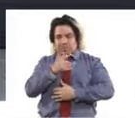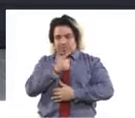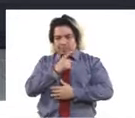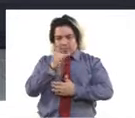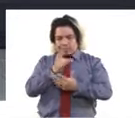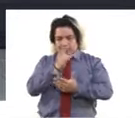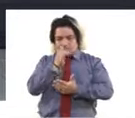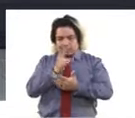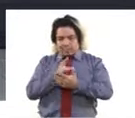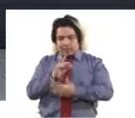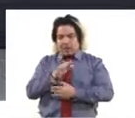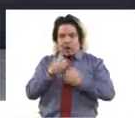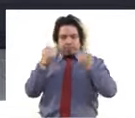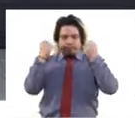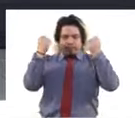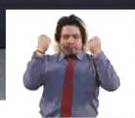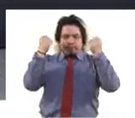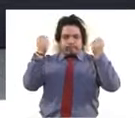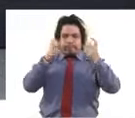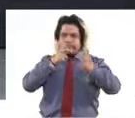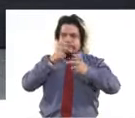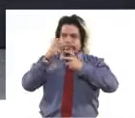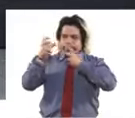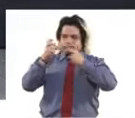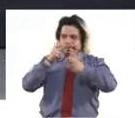una arenga.